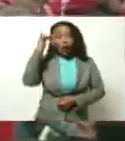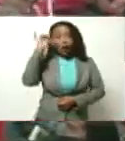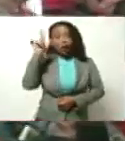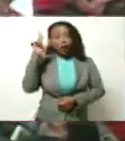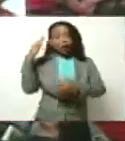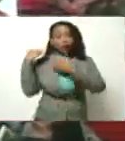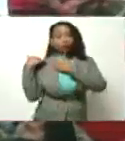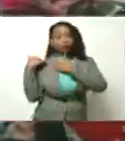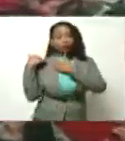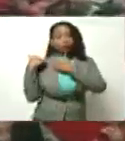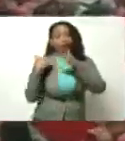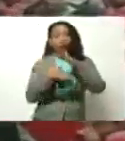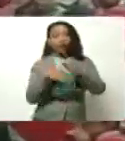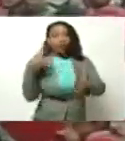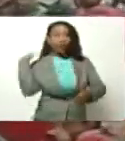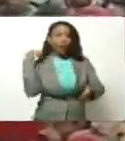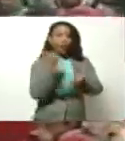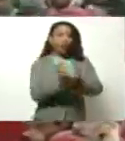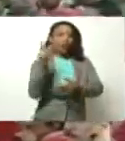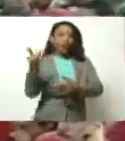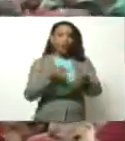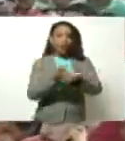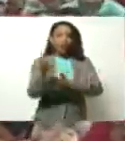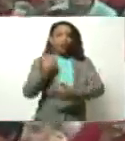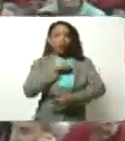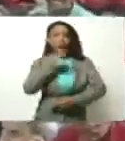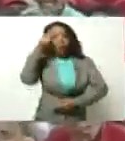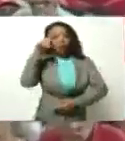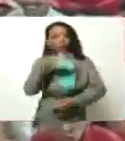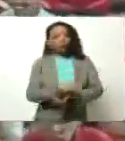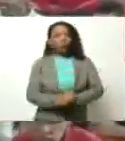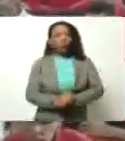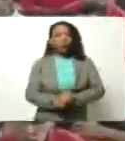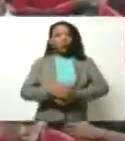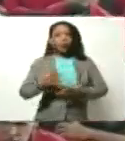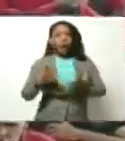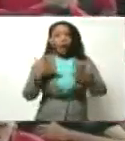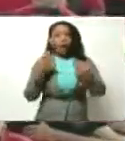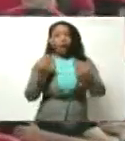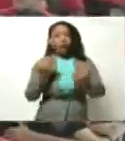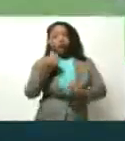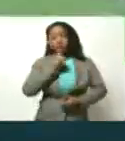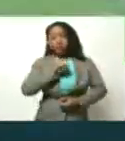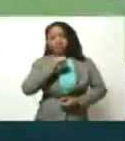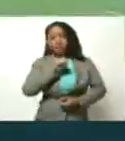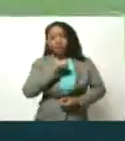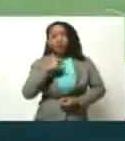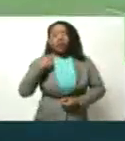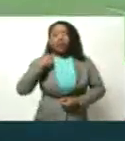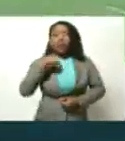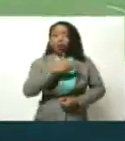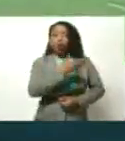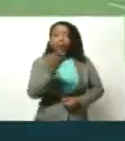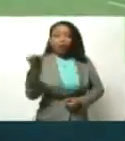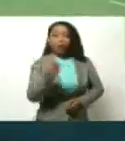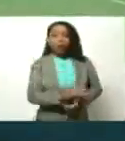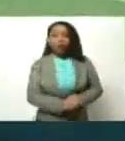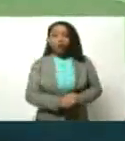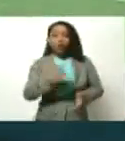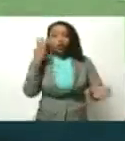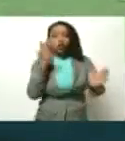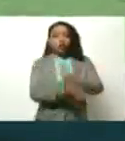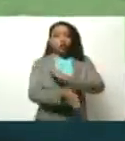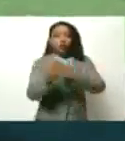un cargo vaya a traicionar esa lealtad de nuestro pueblo que ha estado en resistencia tienen ustedes sobre